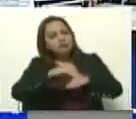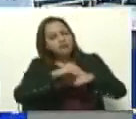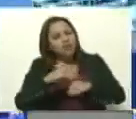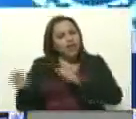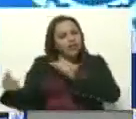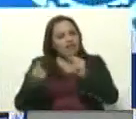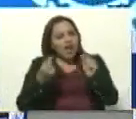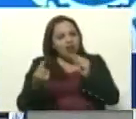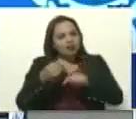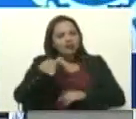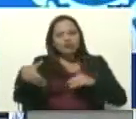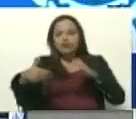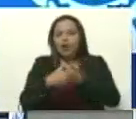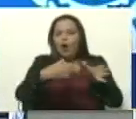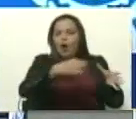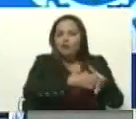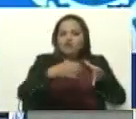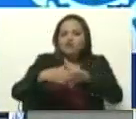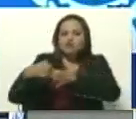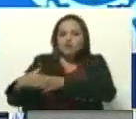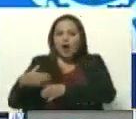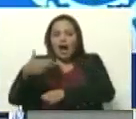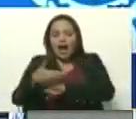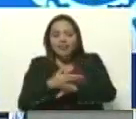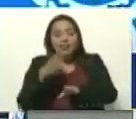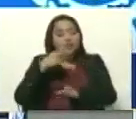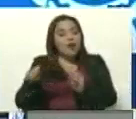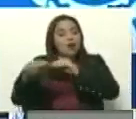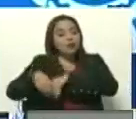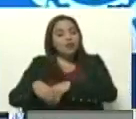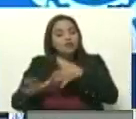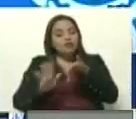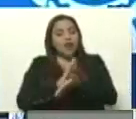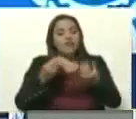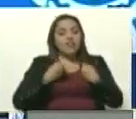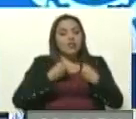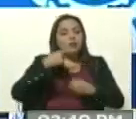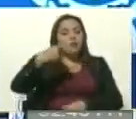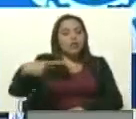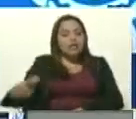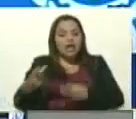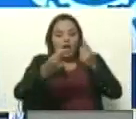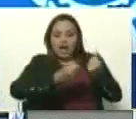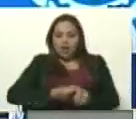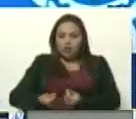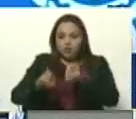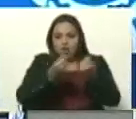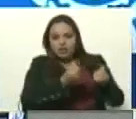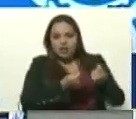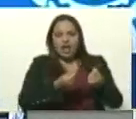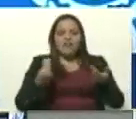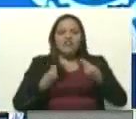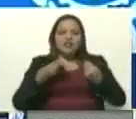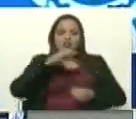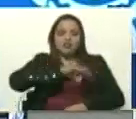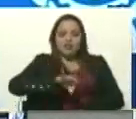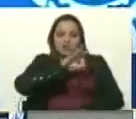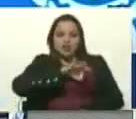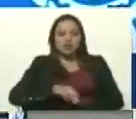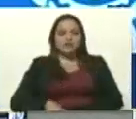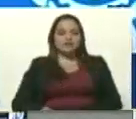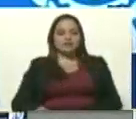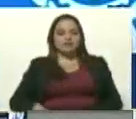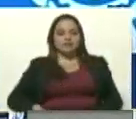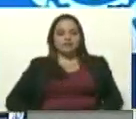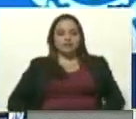el llamado a todos los sectores divergentes de la vida política, de la vida económica, de la vida social. Así